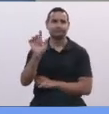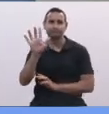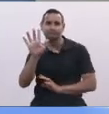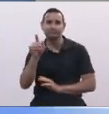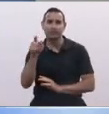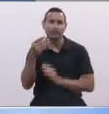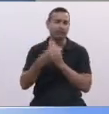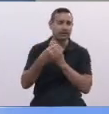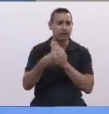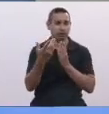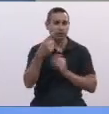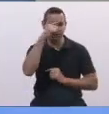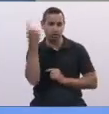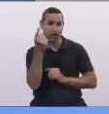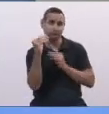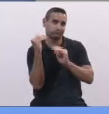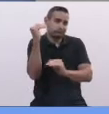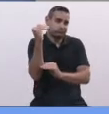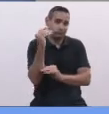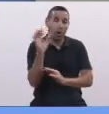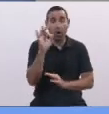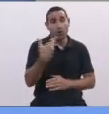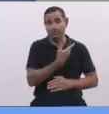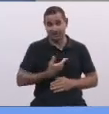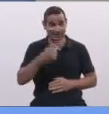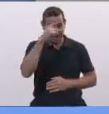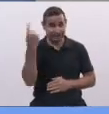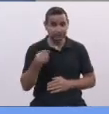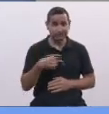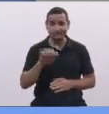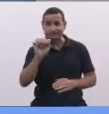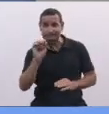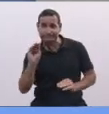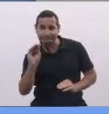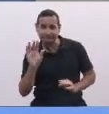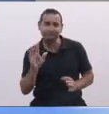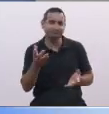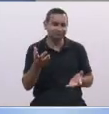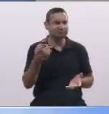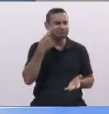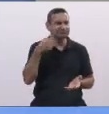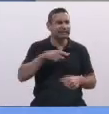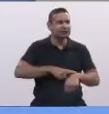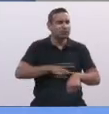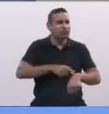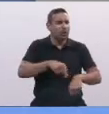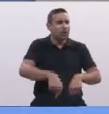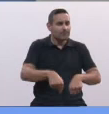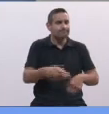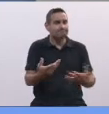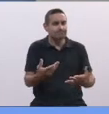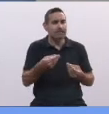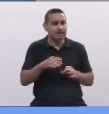las puertas de algún ministro nacional o eventualmente el del presidente de la nación. ¿No será tiempo